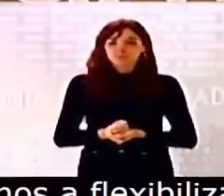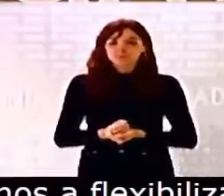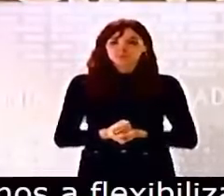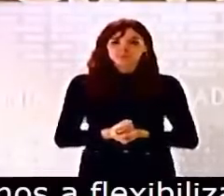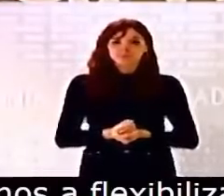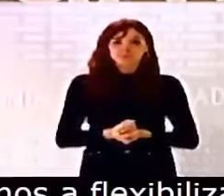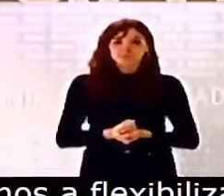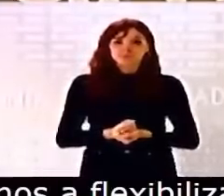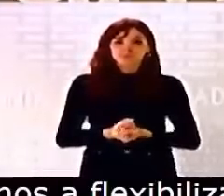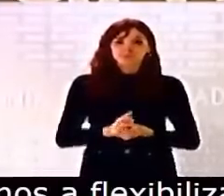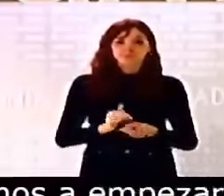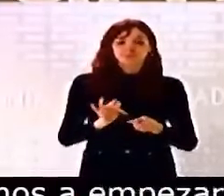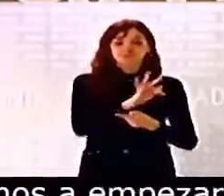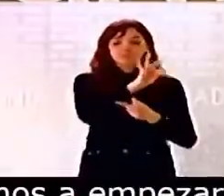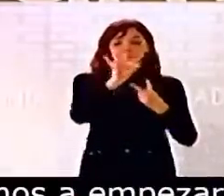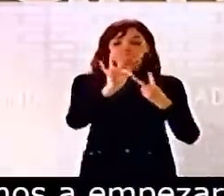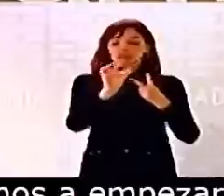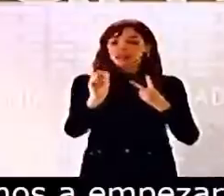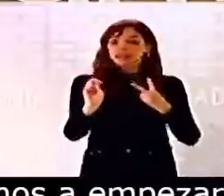El segundo sector de actividad